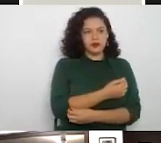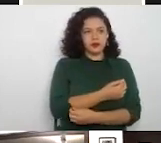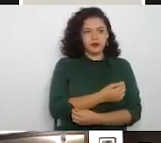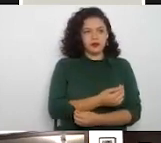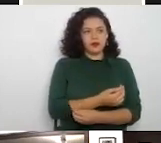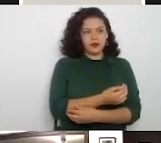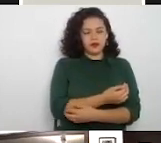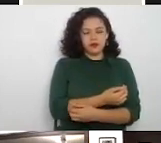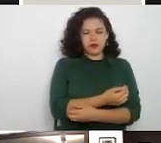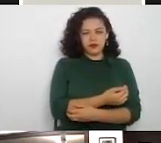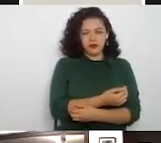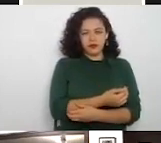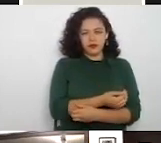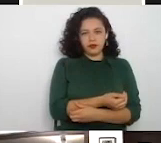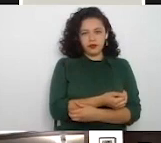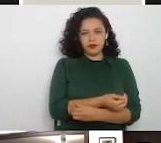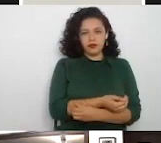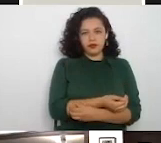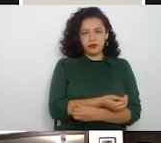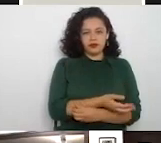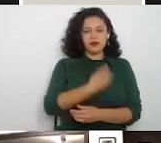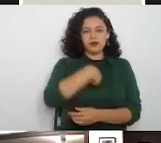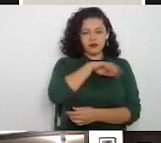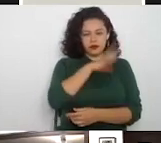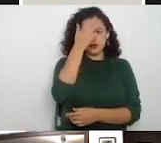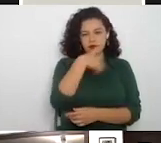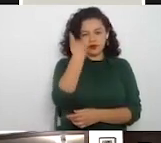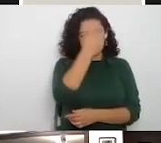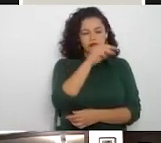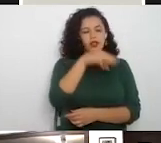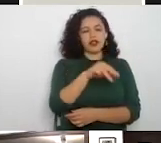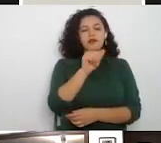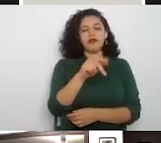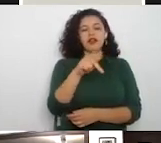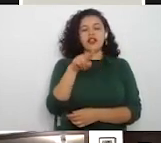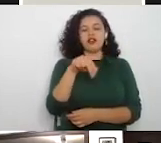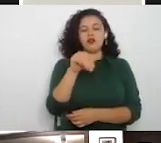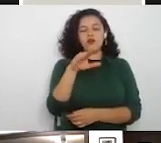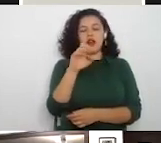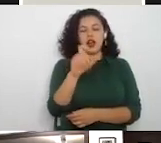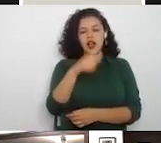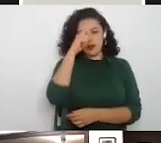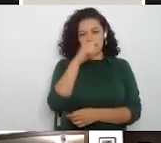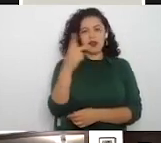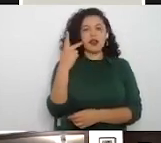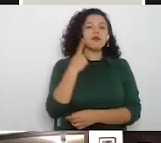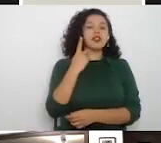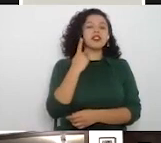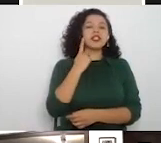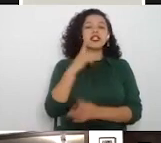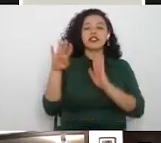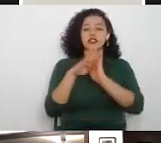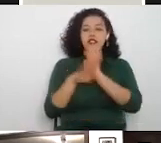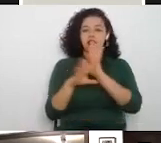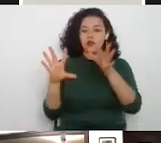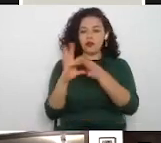Estamos revisando el manual de políticas y procedimientos. Si pudiéramos irnos